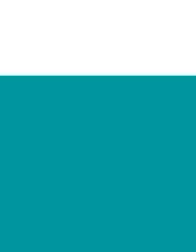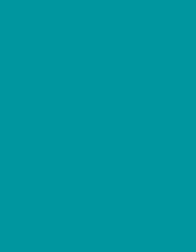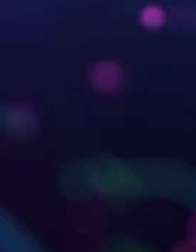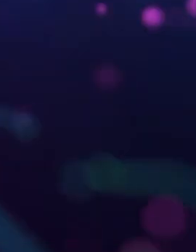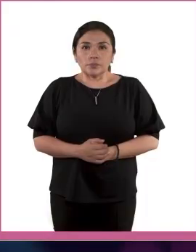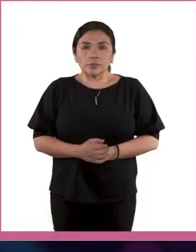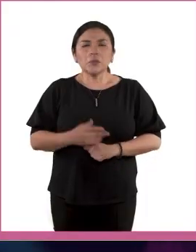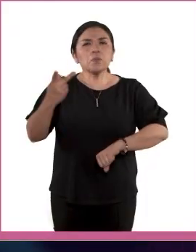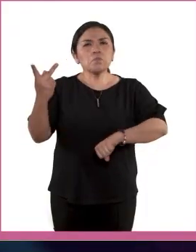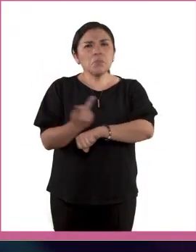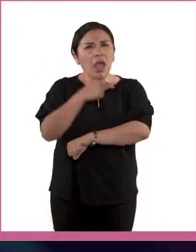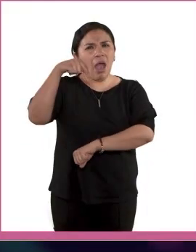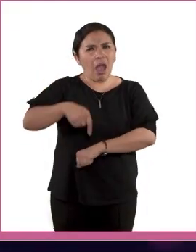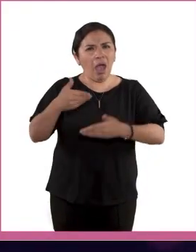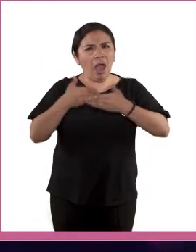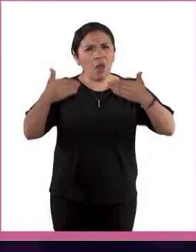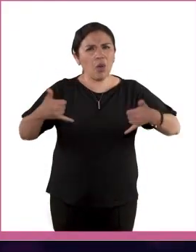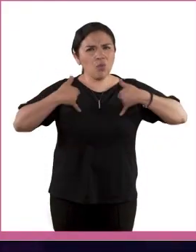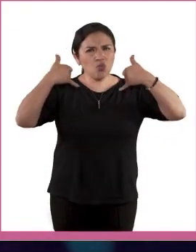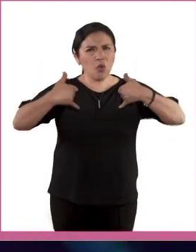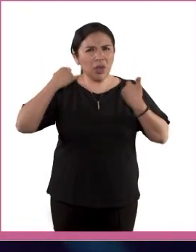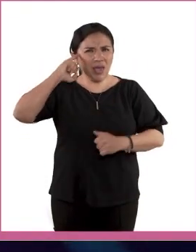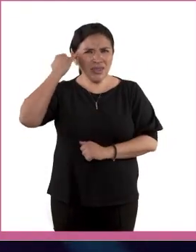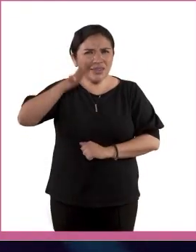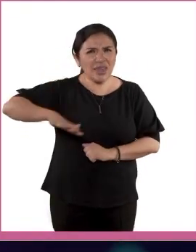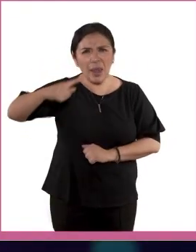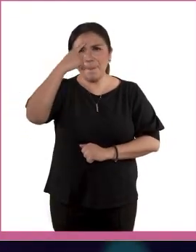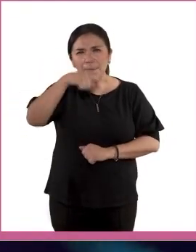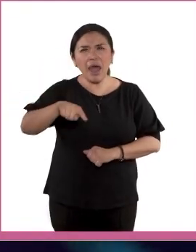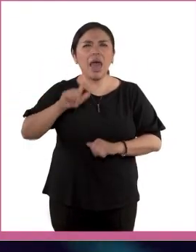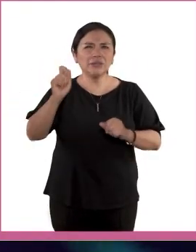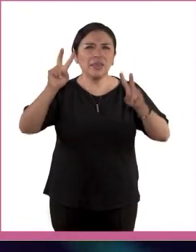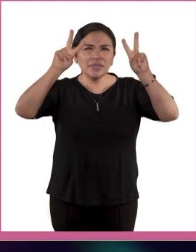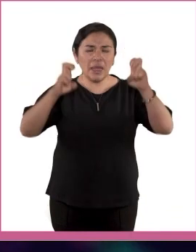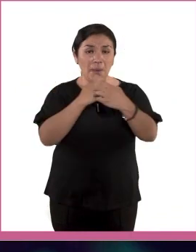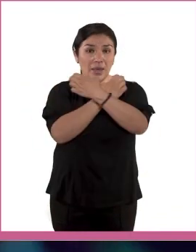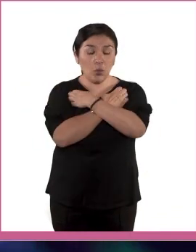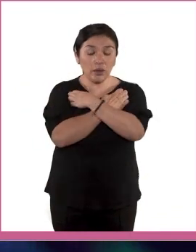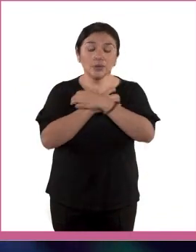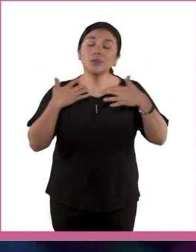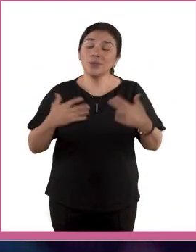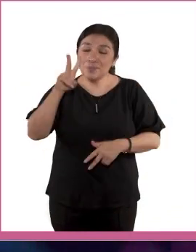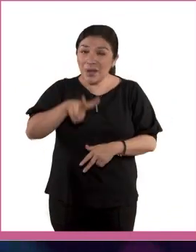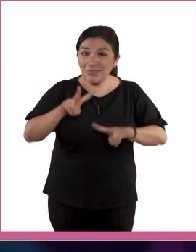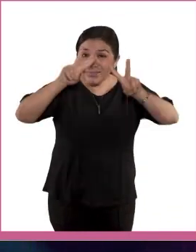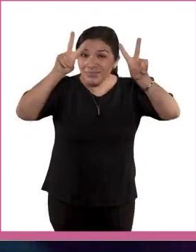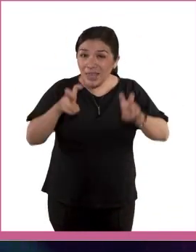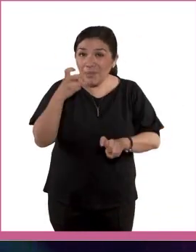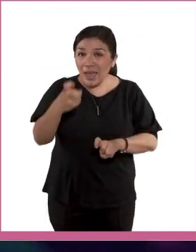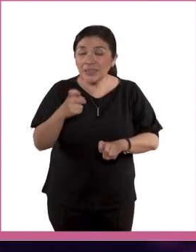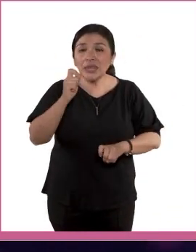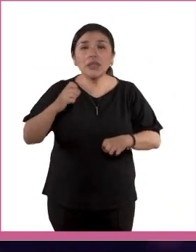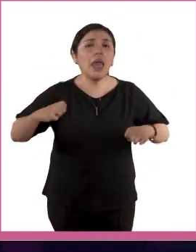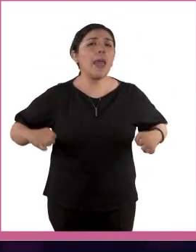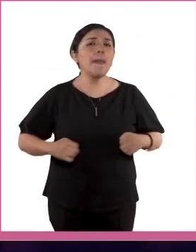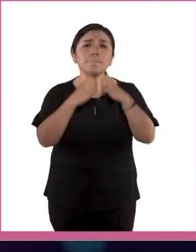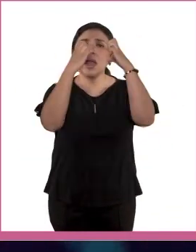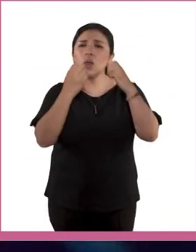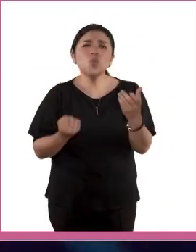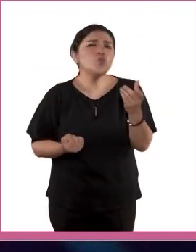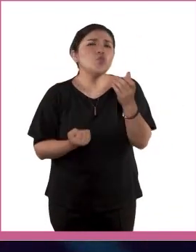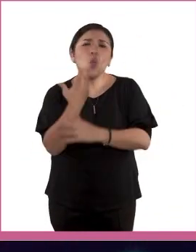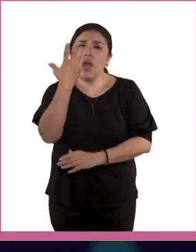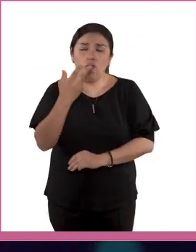La situación actual de los jóvenes indígenas en el tema de la educación es un tema emergente,